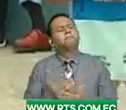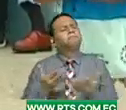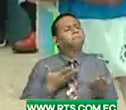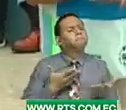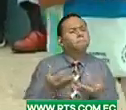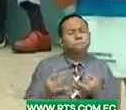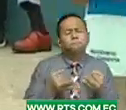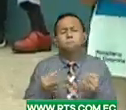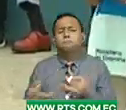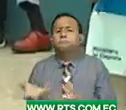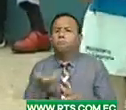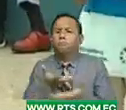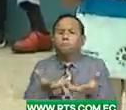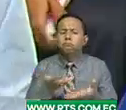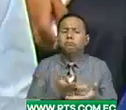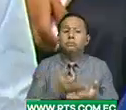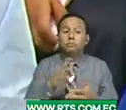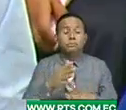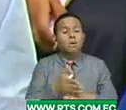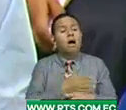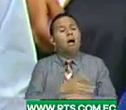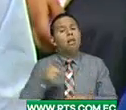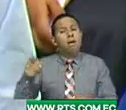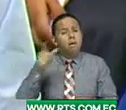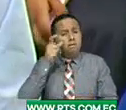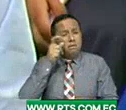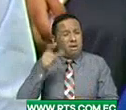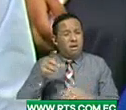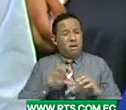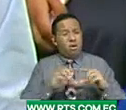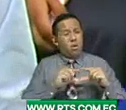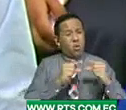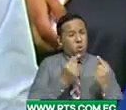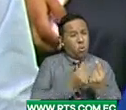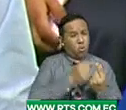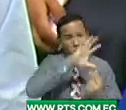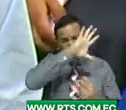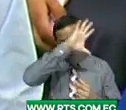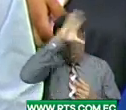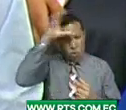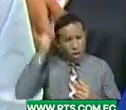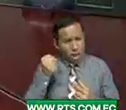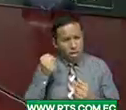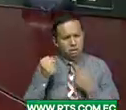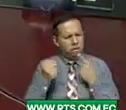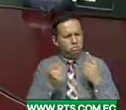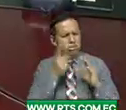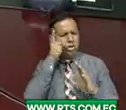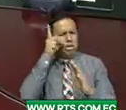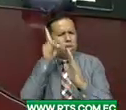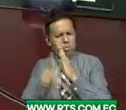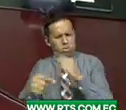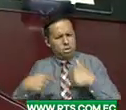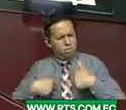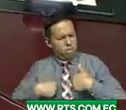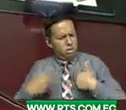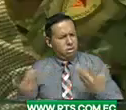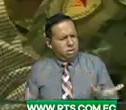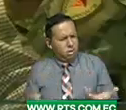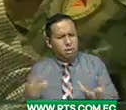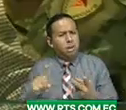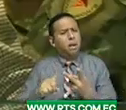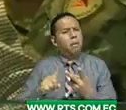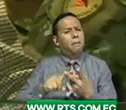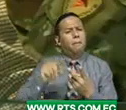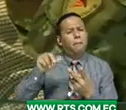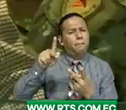refirió a la denuncia presentada por la CONAIE para que se lo investigue, así como al ministro del Interior, Patricio Carrillo, y el de Defensa,